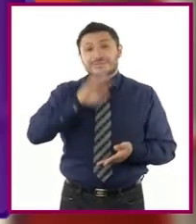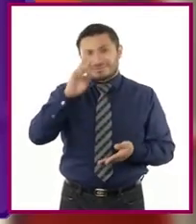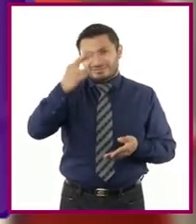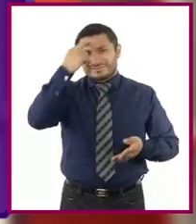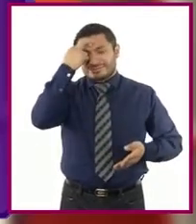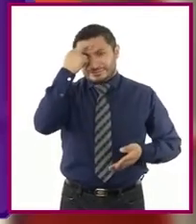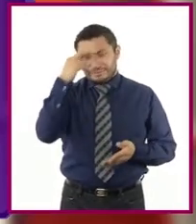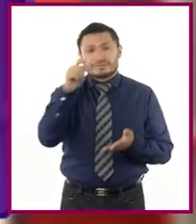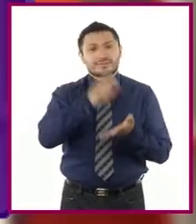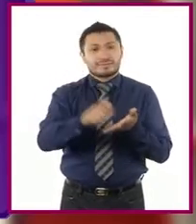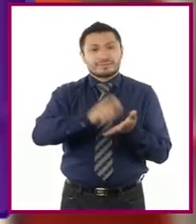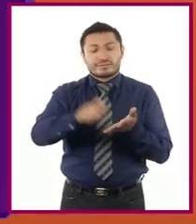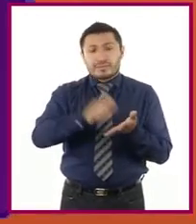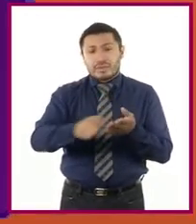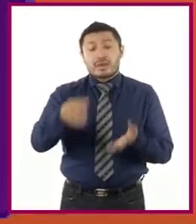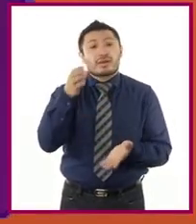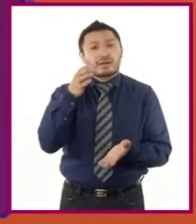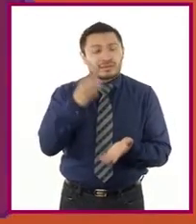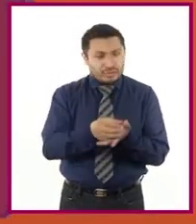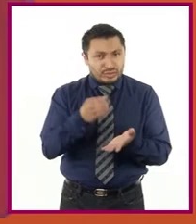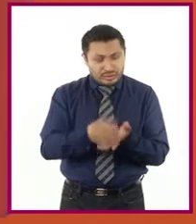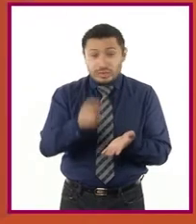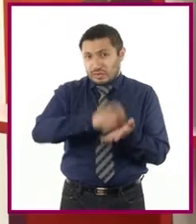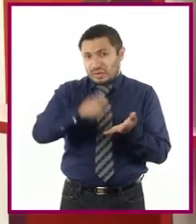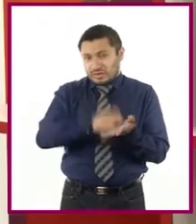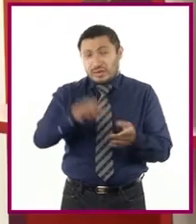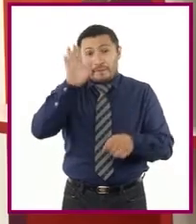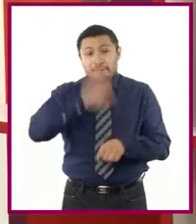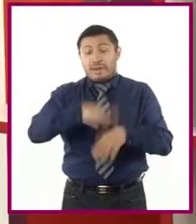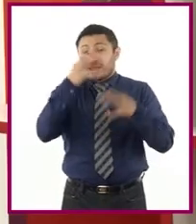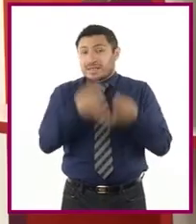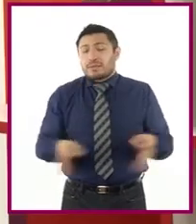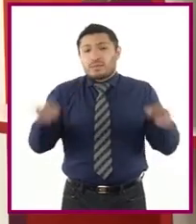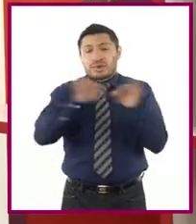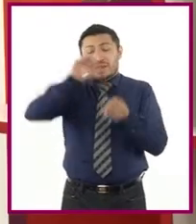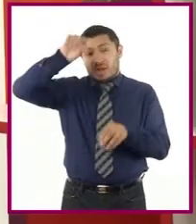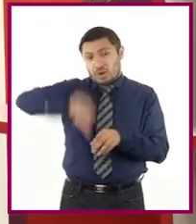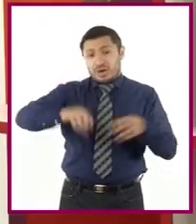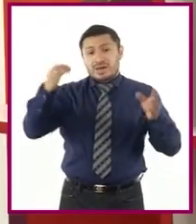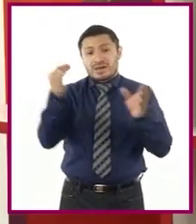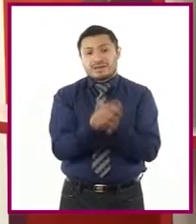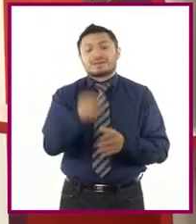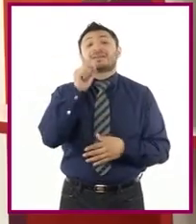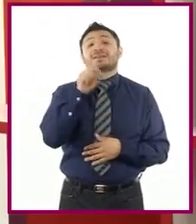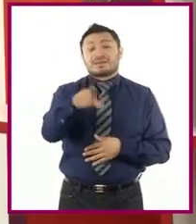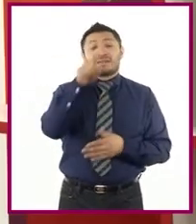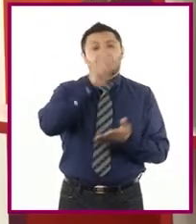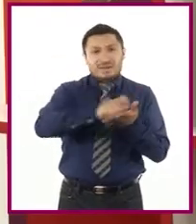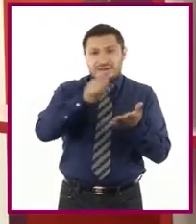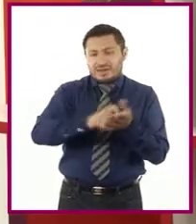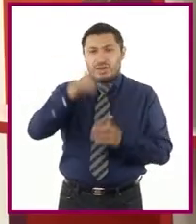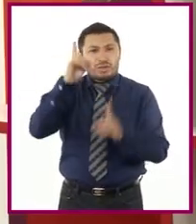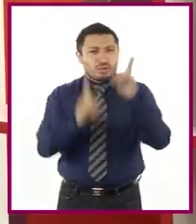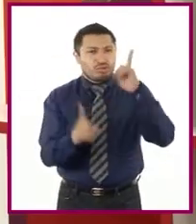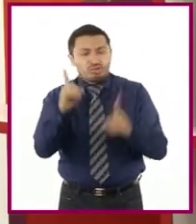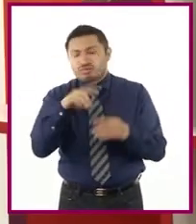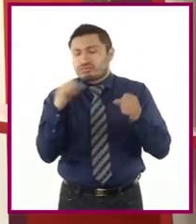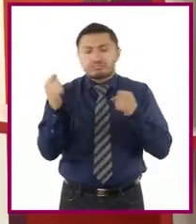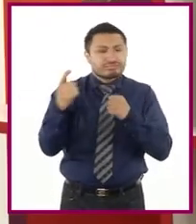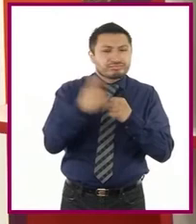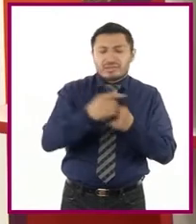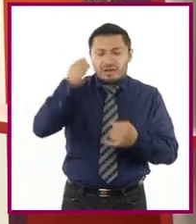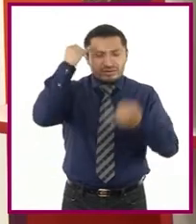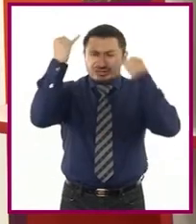Recuerden anotar en su cuaderno lo más importante a lo largo de la sesión. También registren las dudas, inquietudes